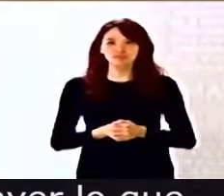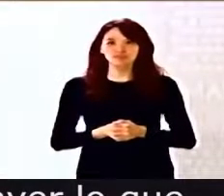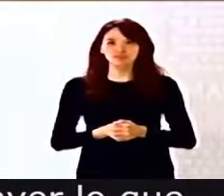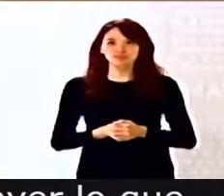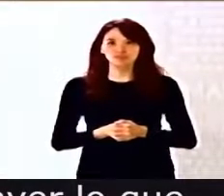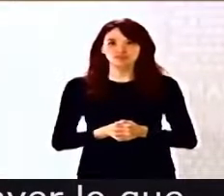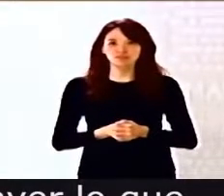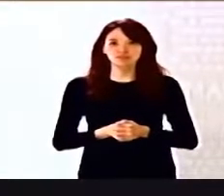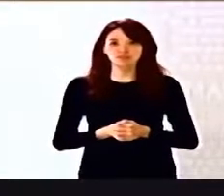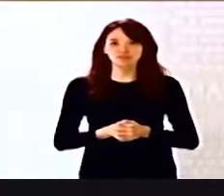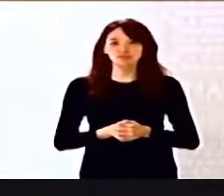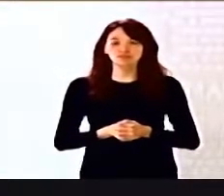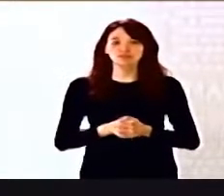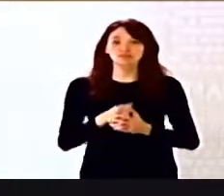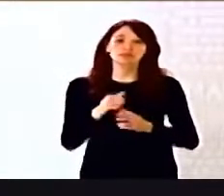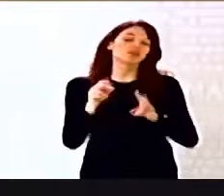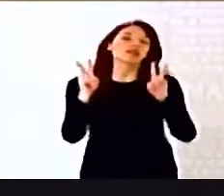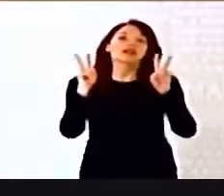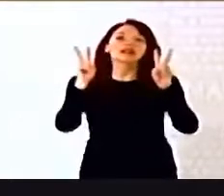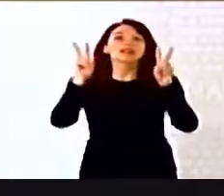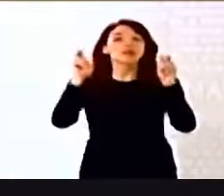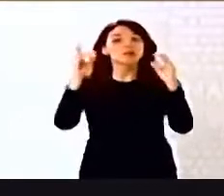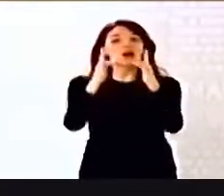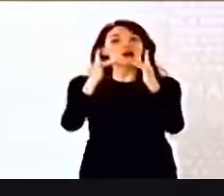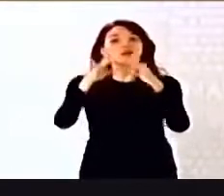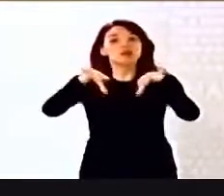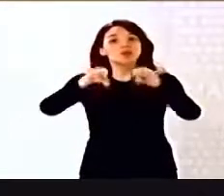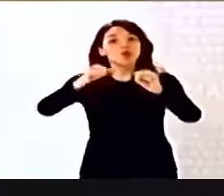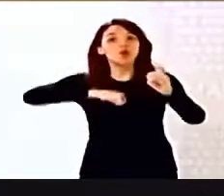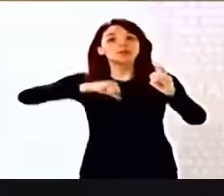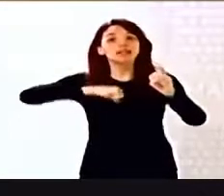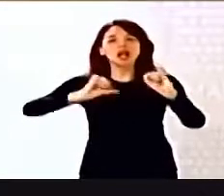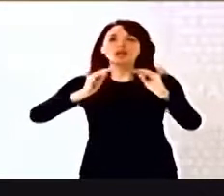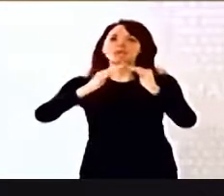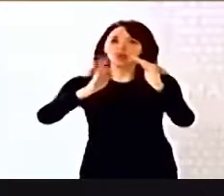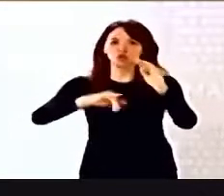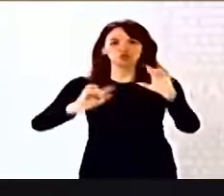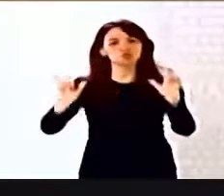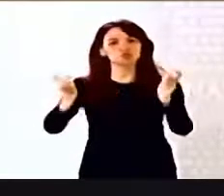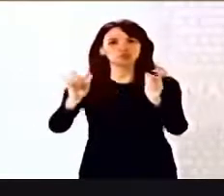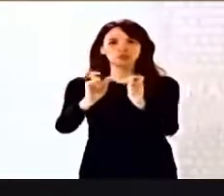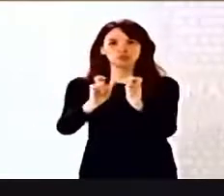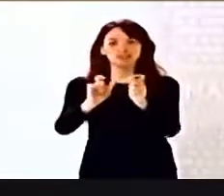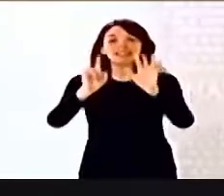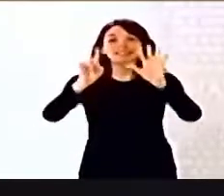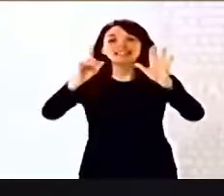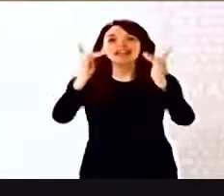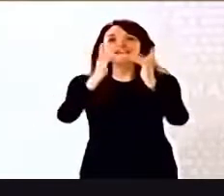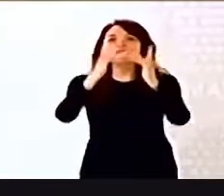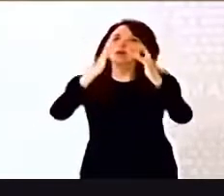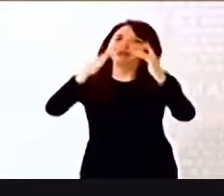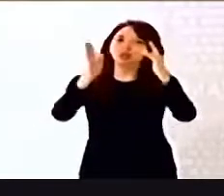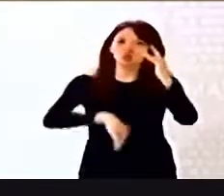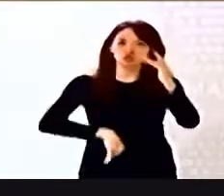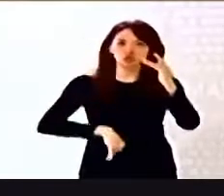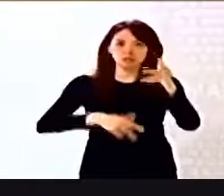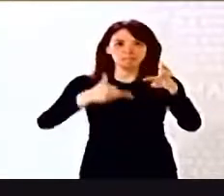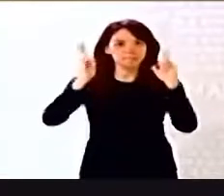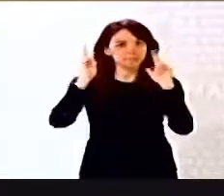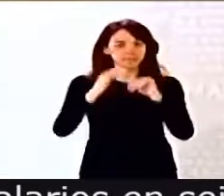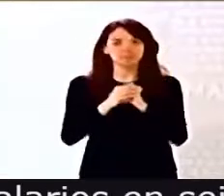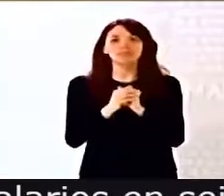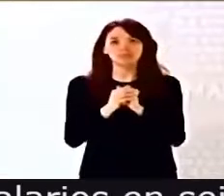Hemos disminuido la presión hospitalaria en nuestros centros hospitalarios, nada más y nada menos que en 6 camas. Hemos